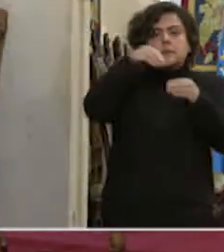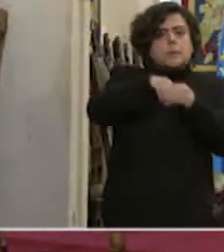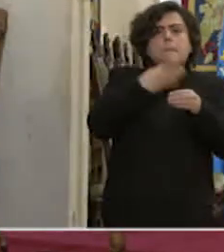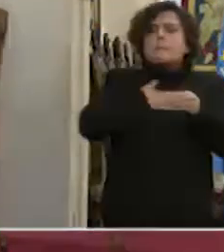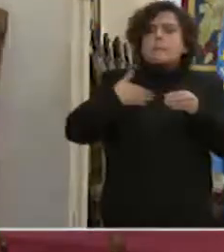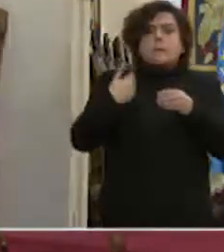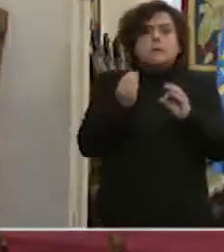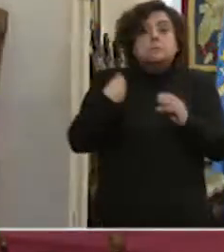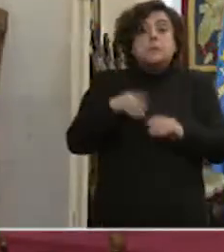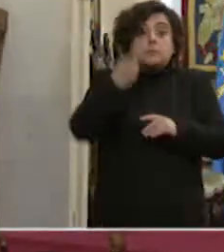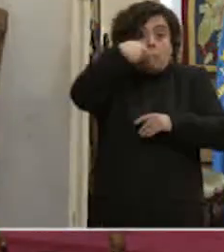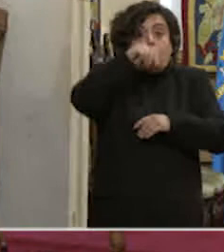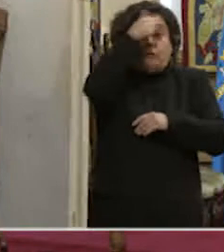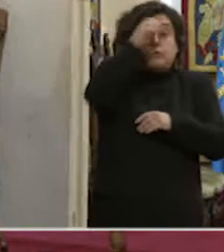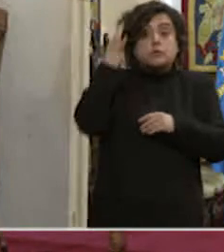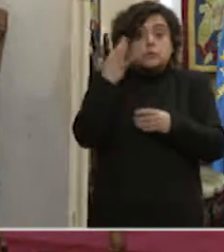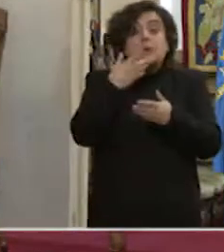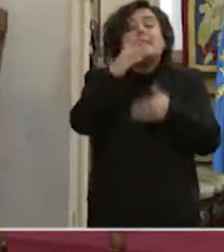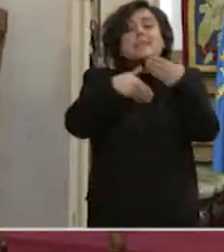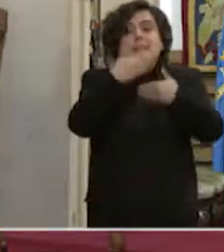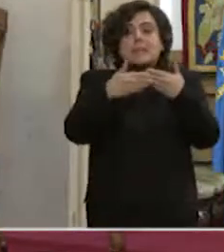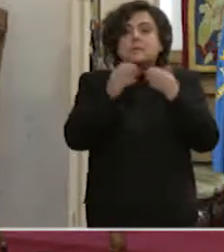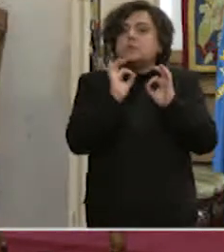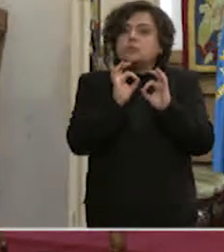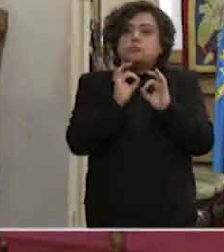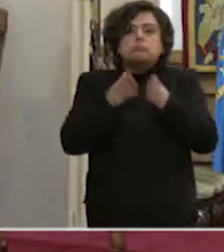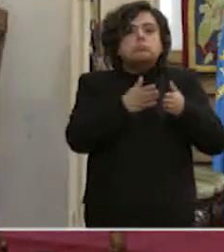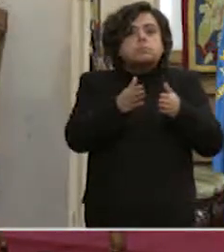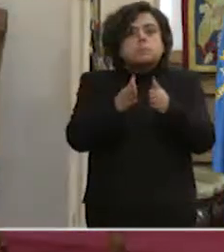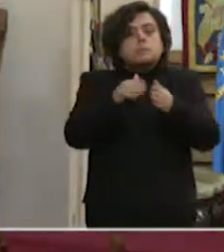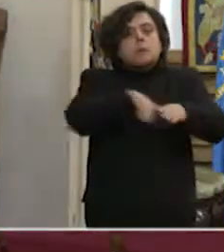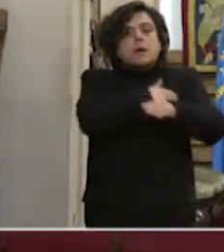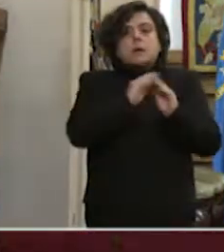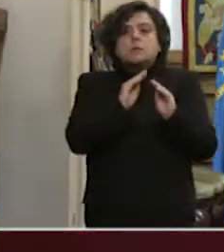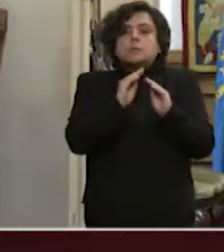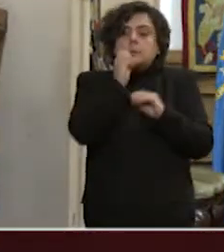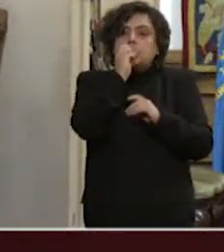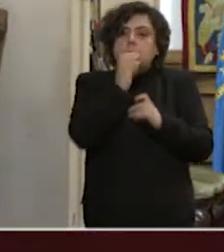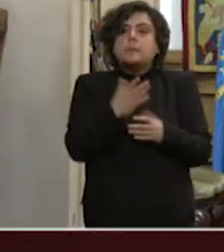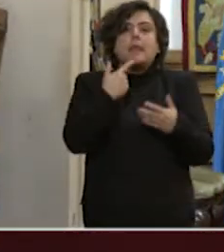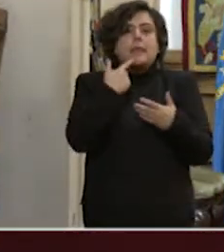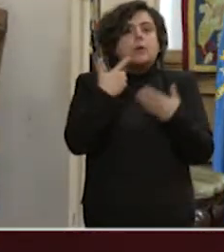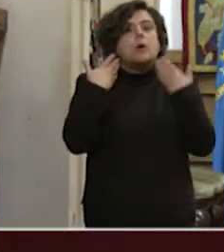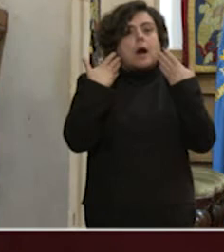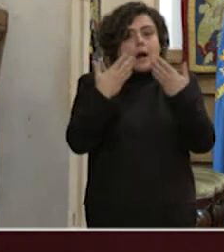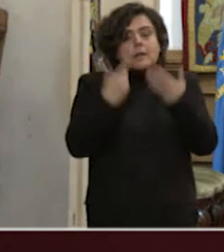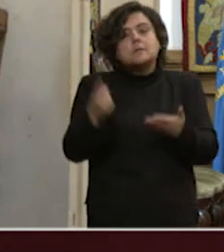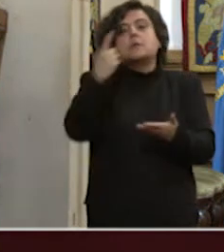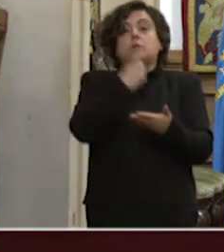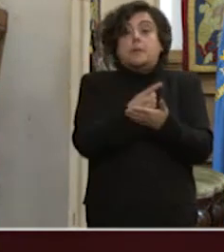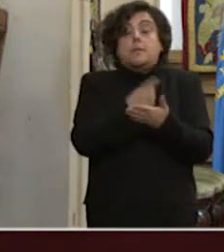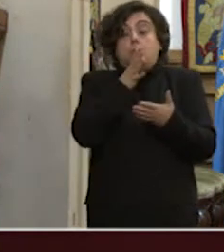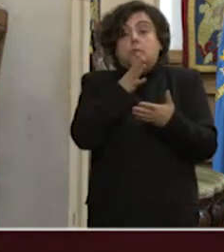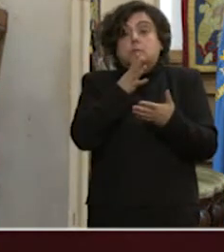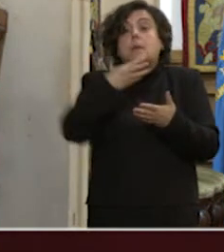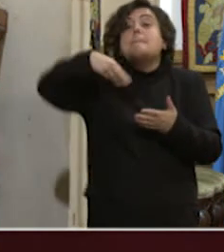vosotros y vosotras, desarrollando luego una trayectoria intachable. Quiero darte las gracias, quiero reiterarte las gracias, María, por